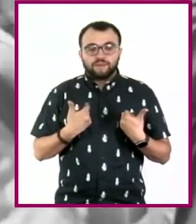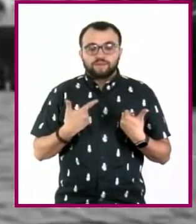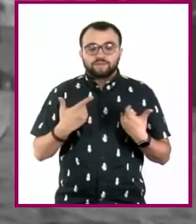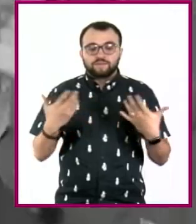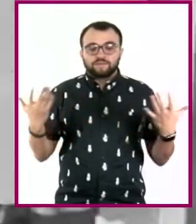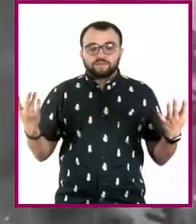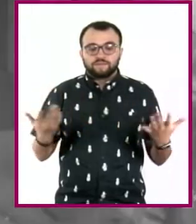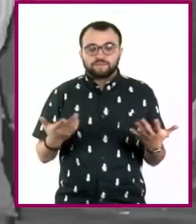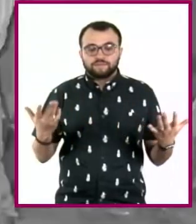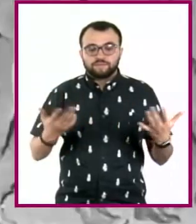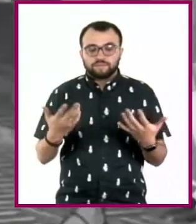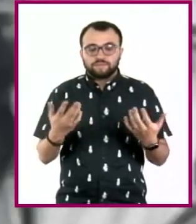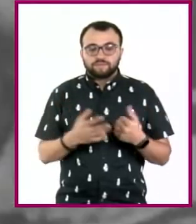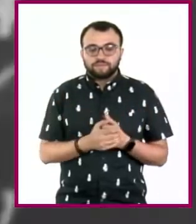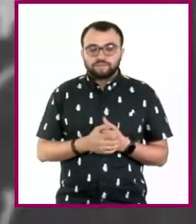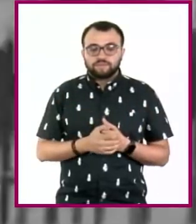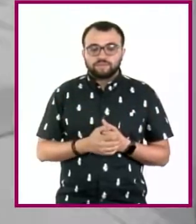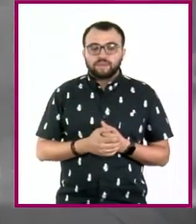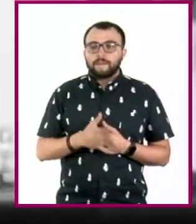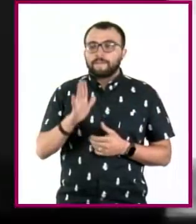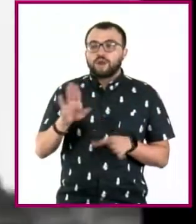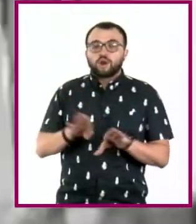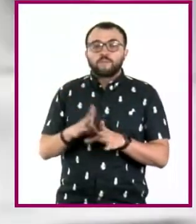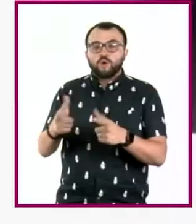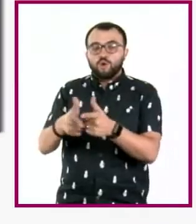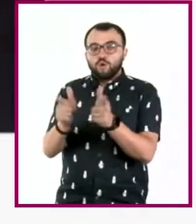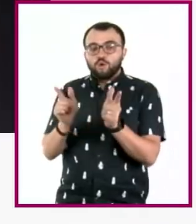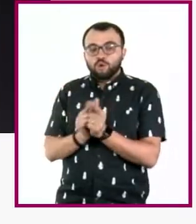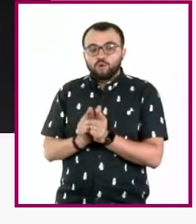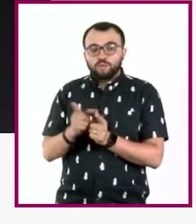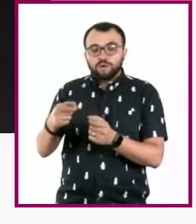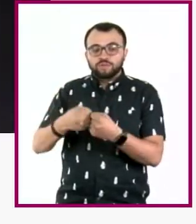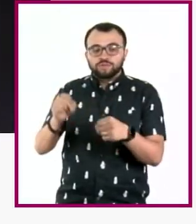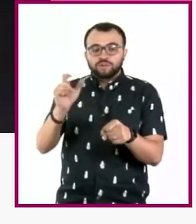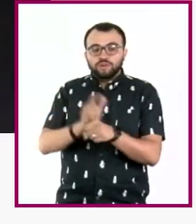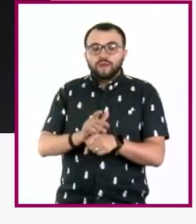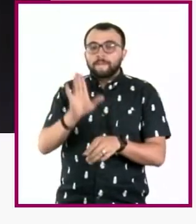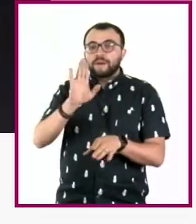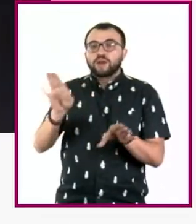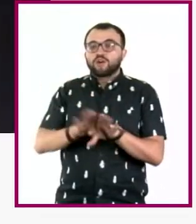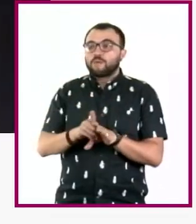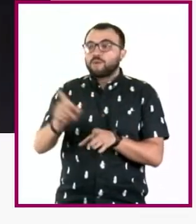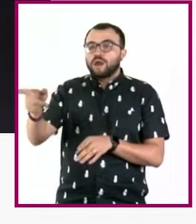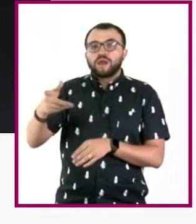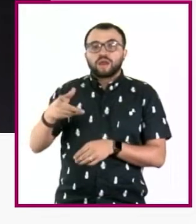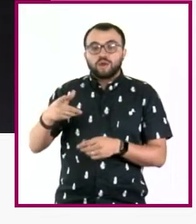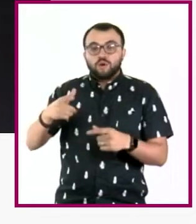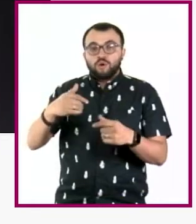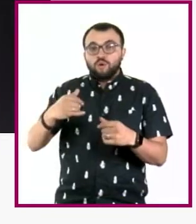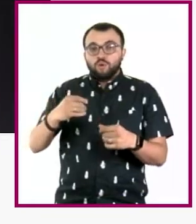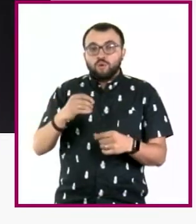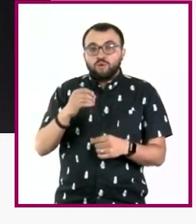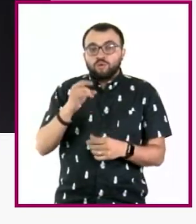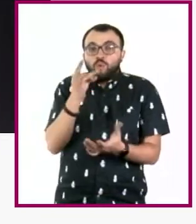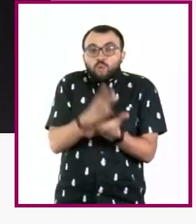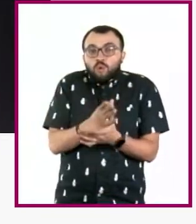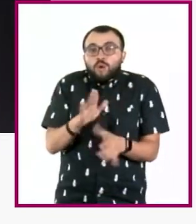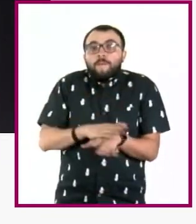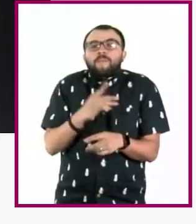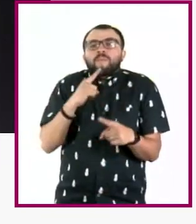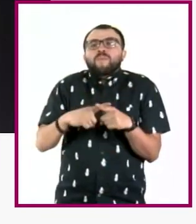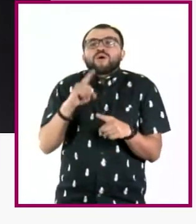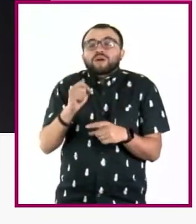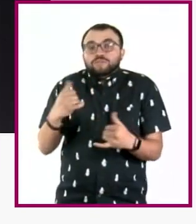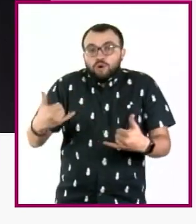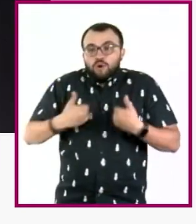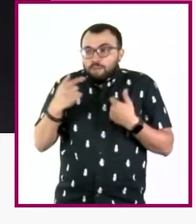construidos, ¿no?, como un grupo social que constituía una amenaza para el orden dominante.